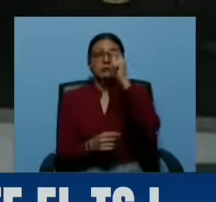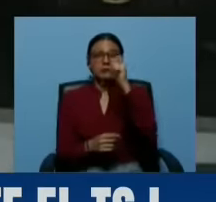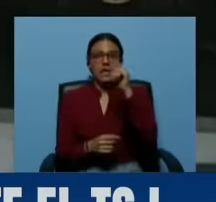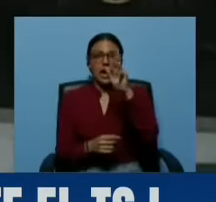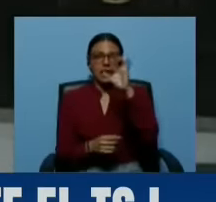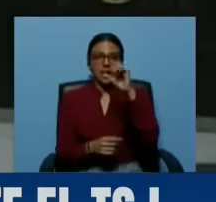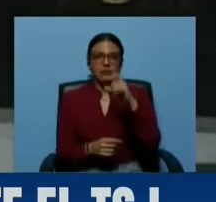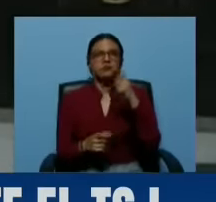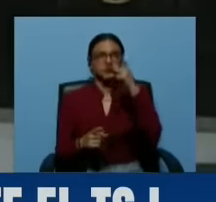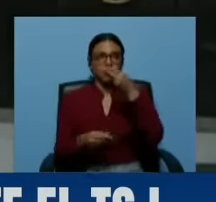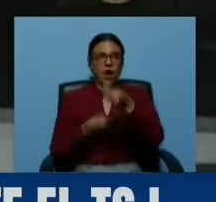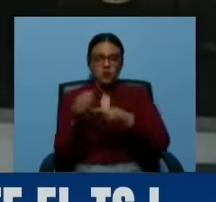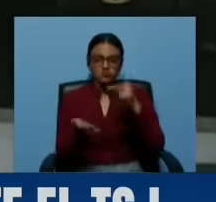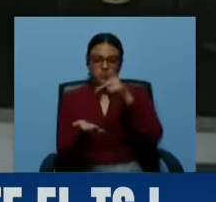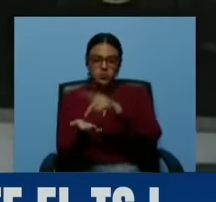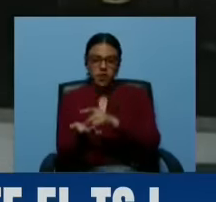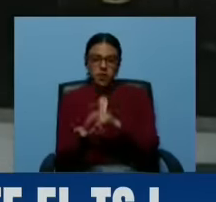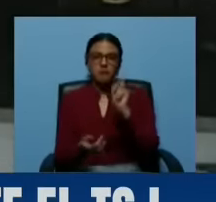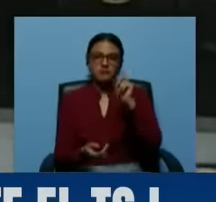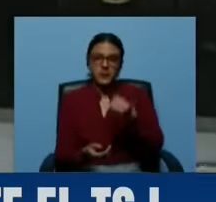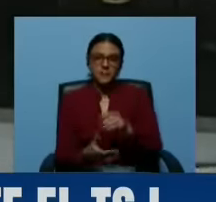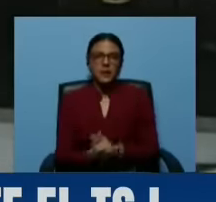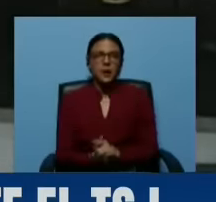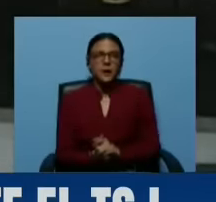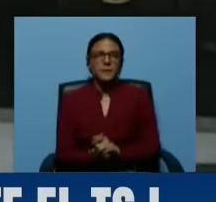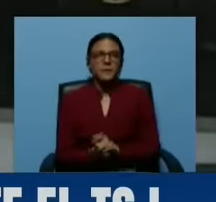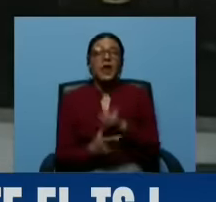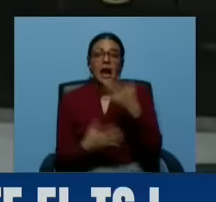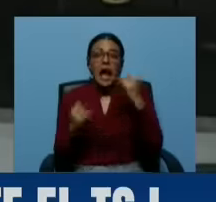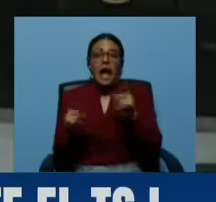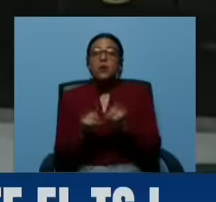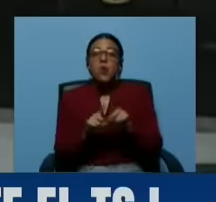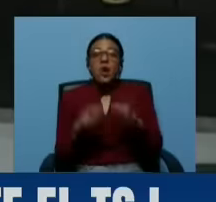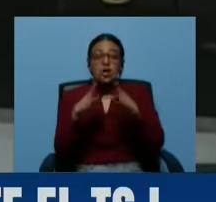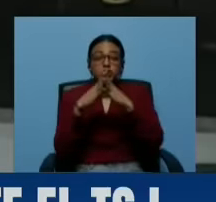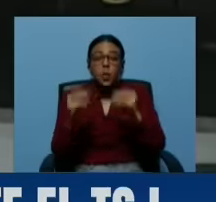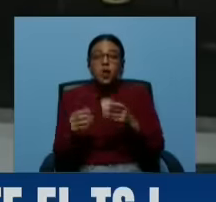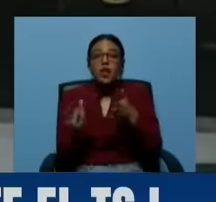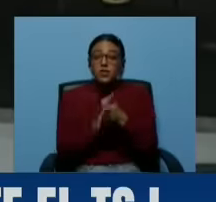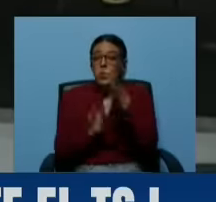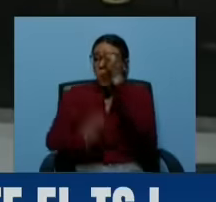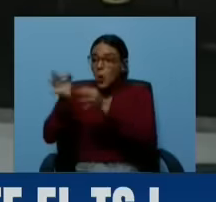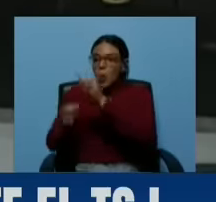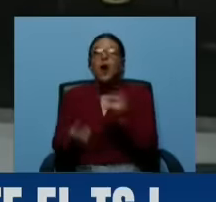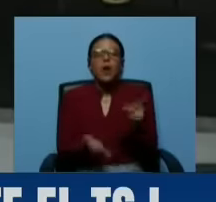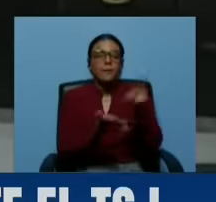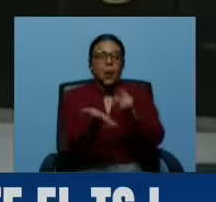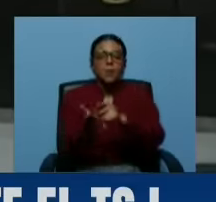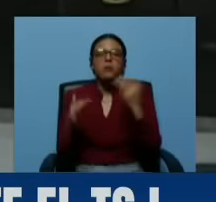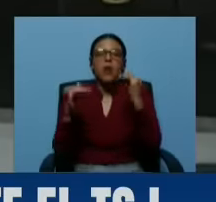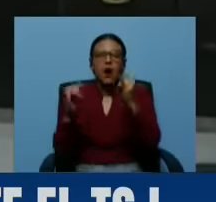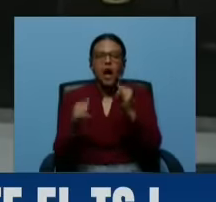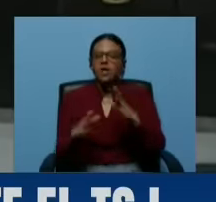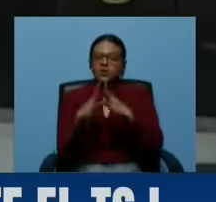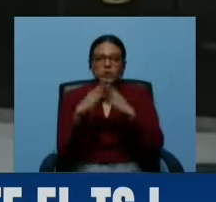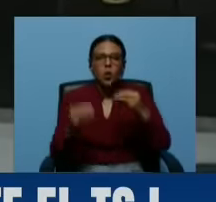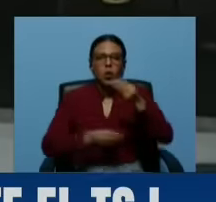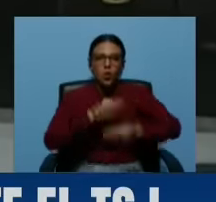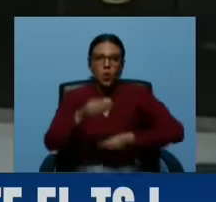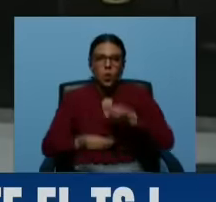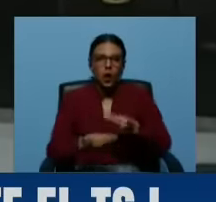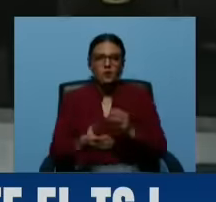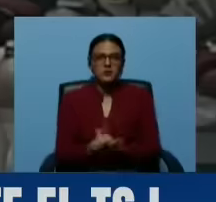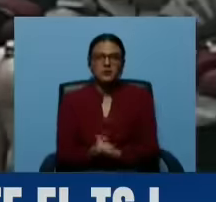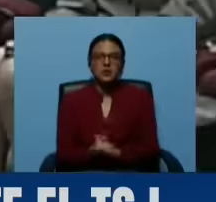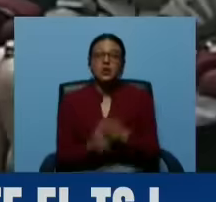William Saad, quien, como ya lo he mencionado, ha estado presente en todas las audiencias que se han celebrado en el contexto de